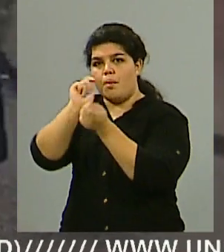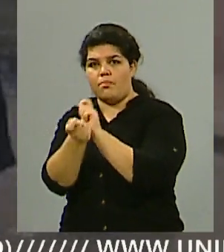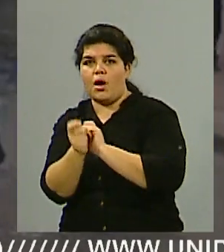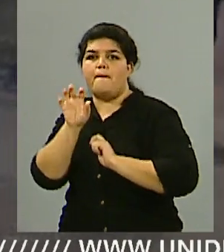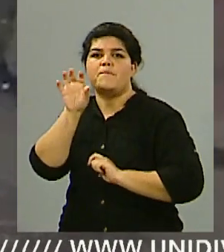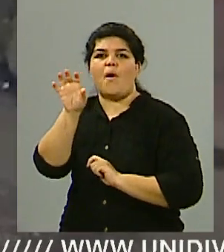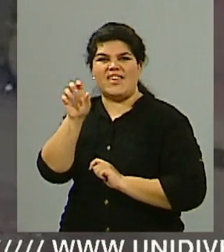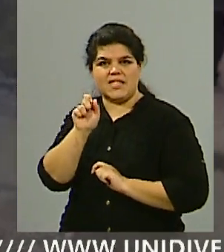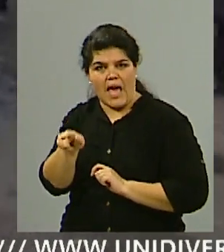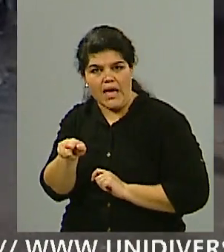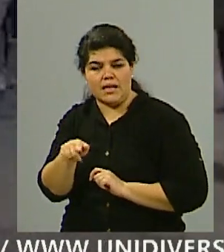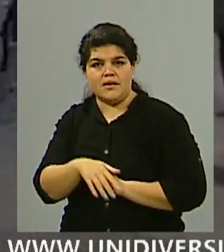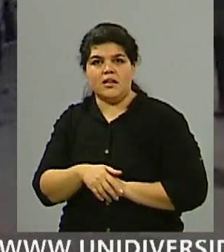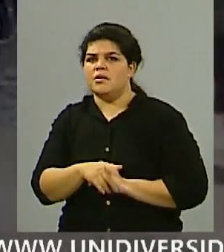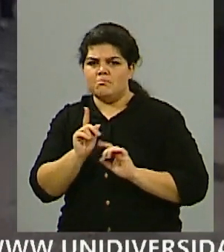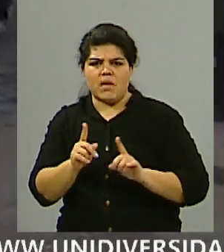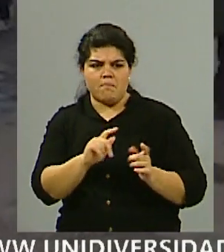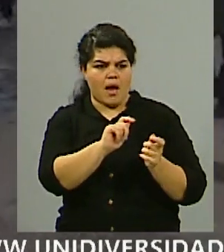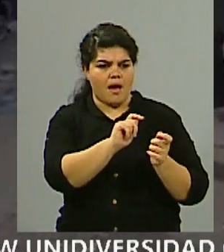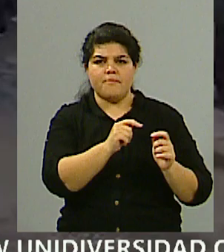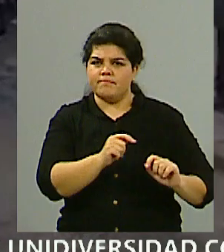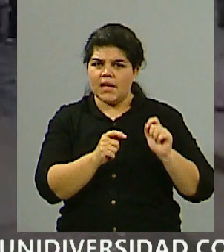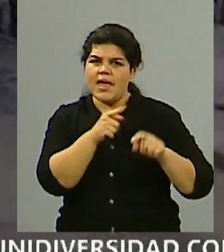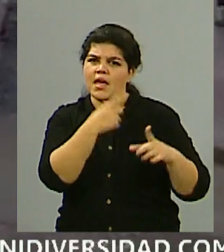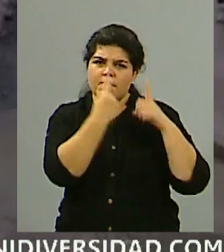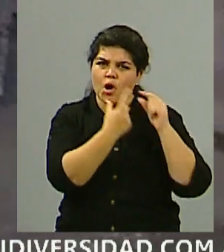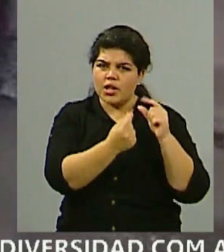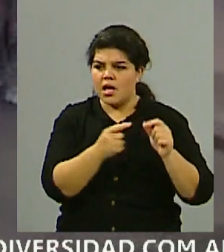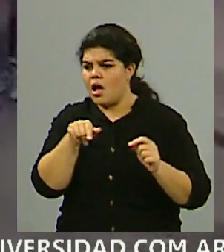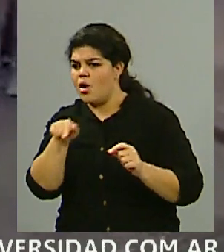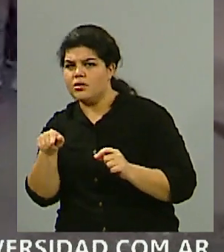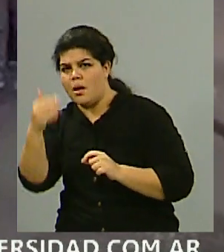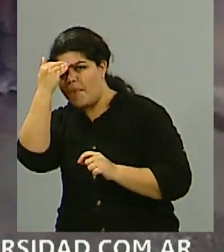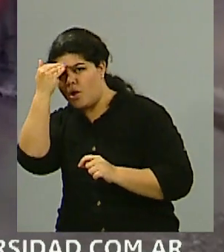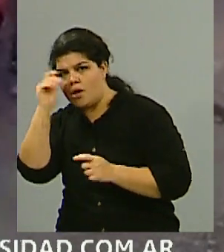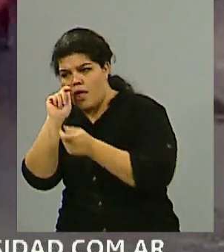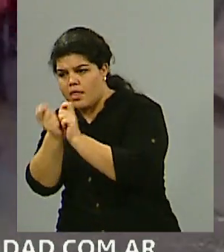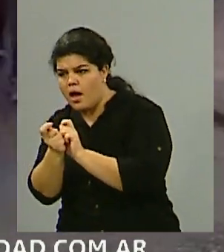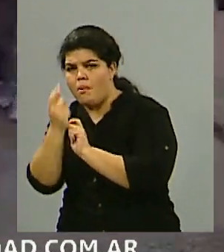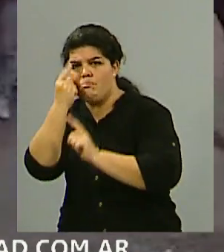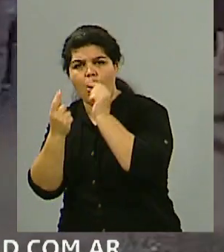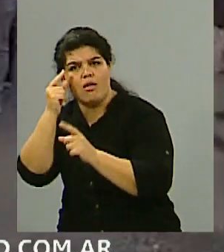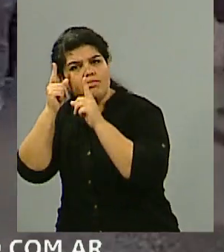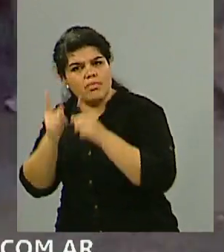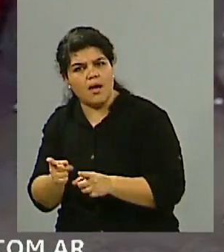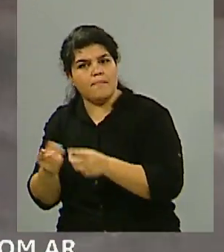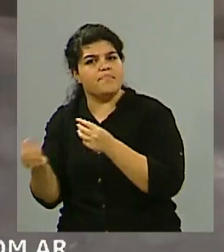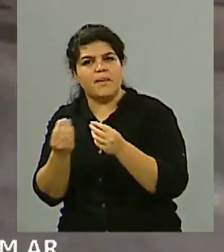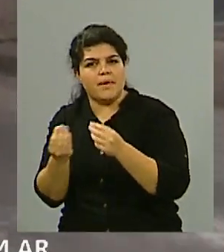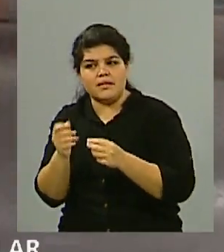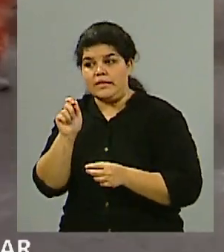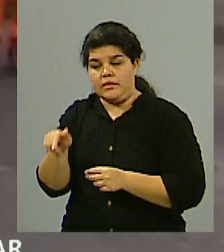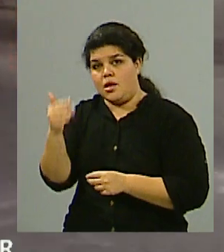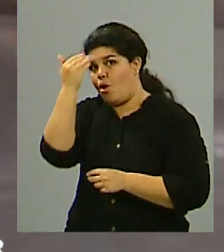provincial, casi se dan en paralelo, y lo que sucedió fue que esta reforma en algunas